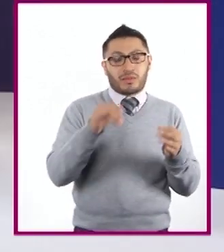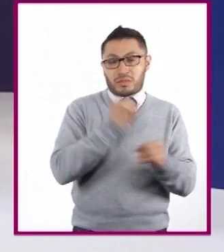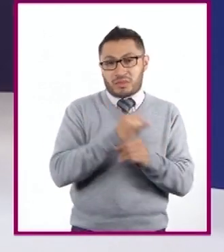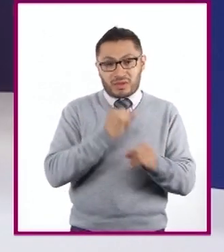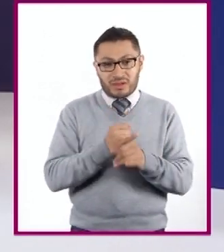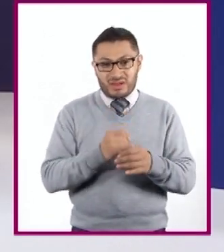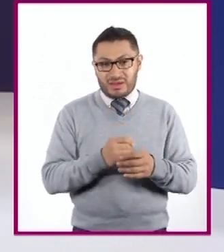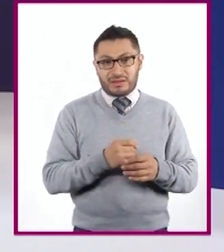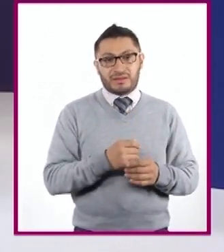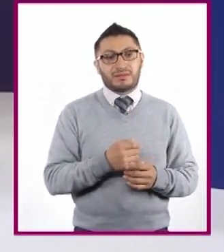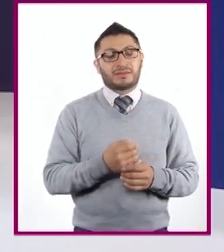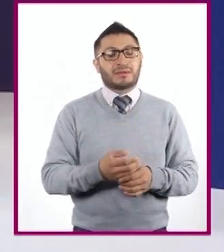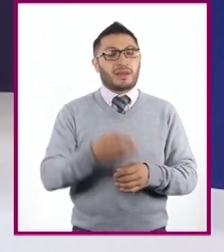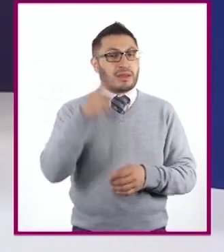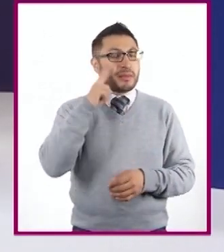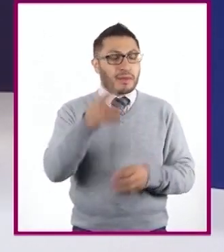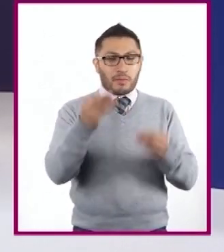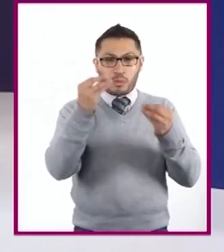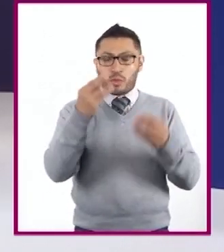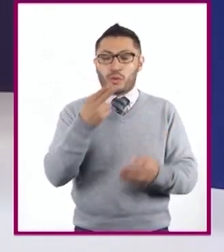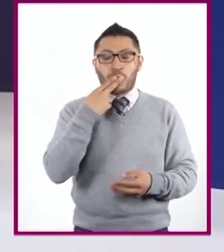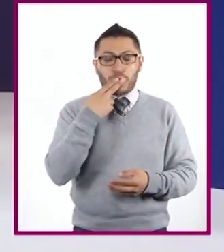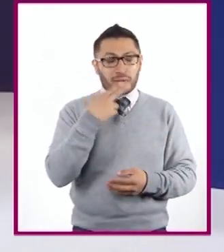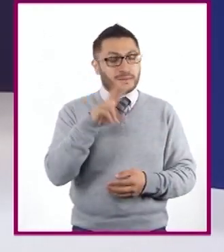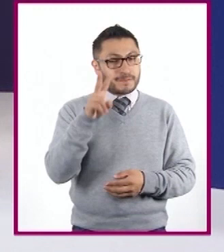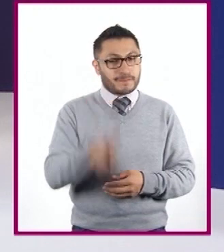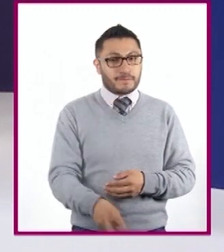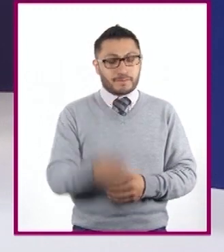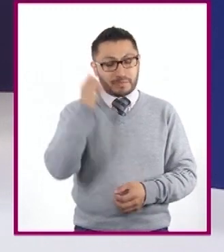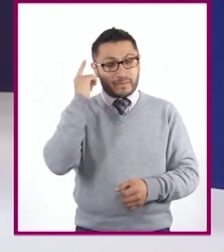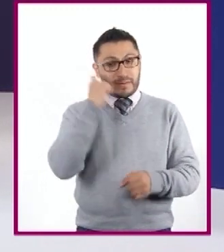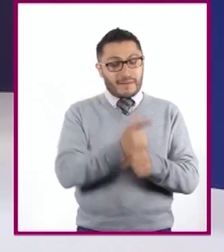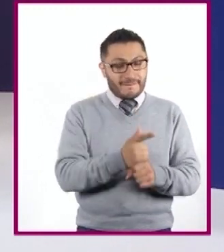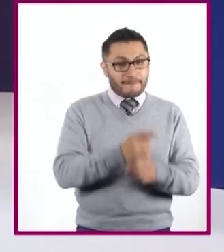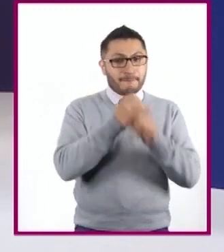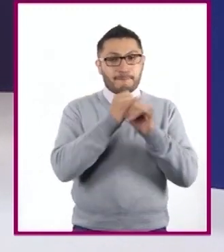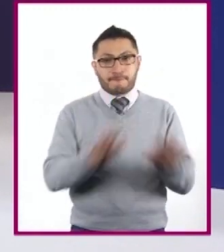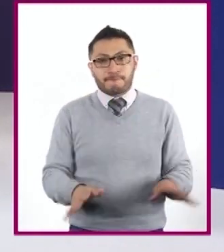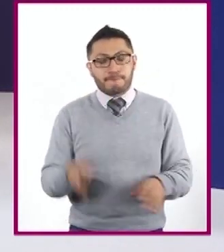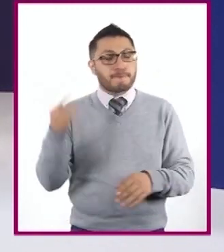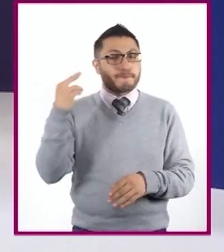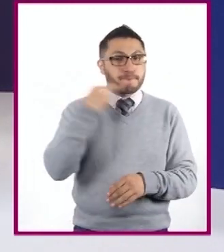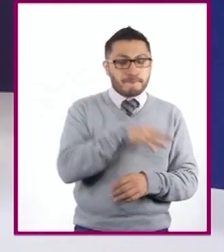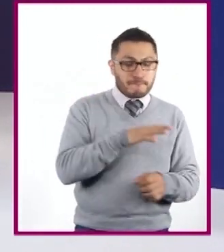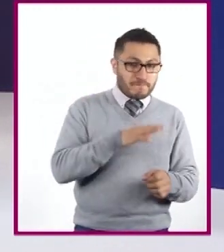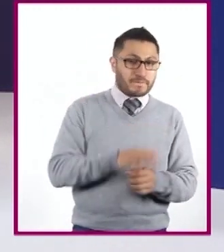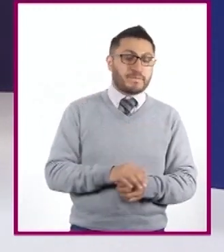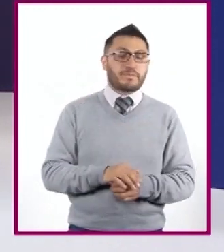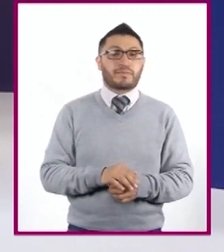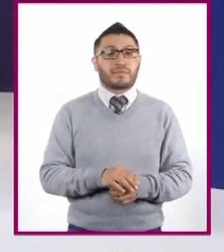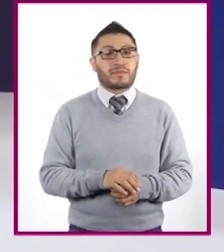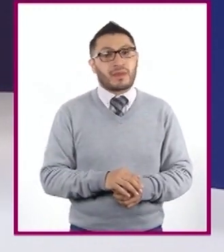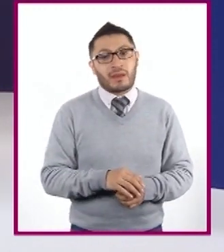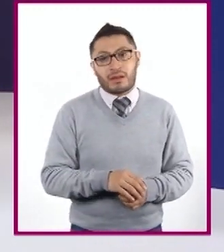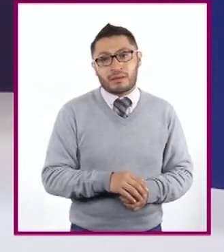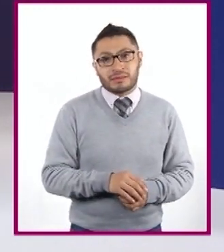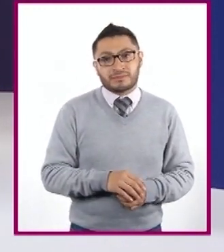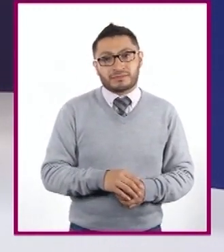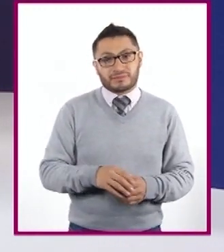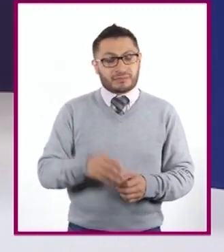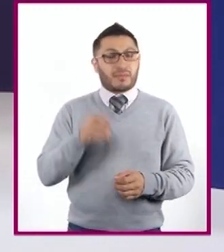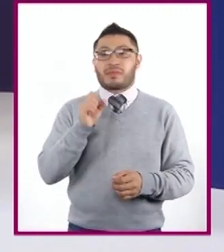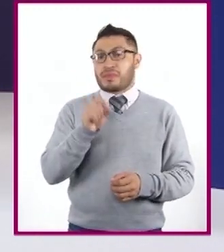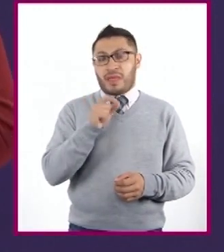ve muy útil esta bitácora, profesora, para localizar rápidamente la información con la que contamos y dónde